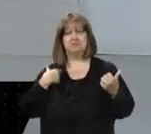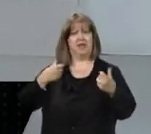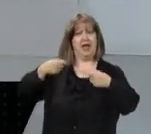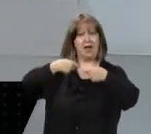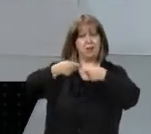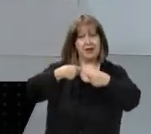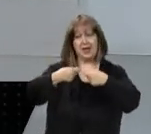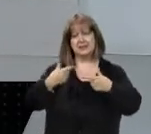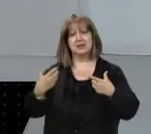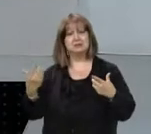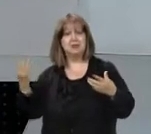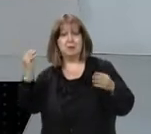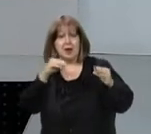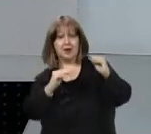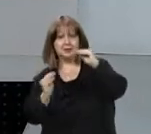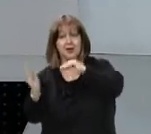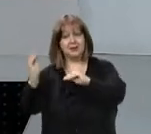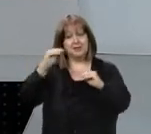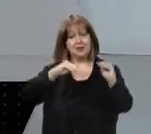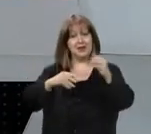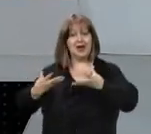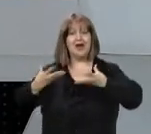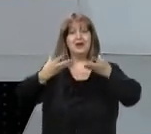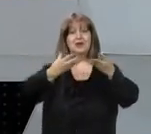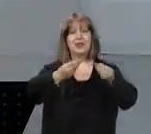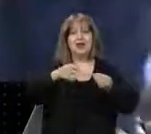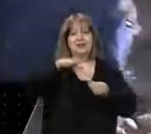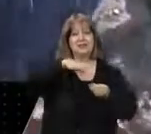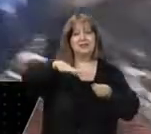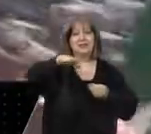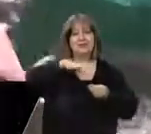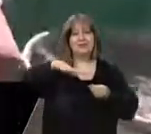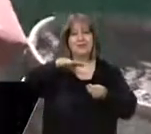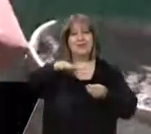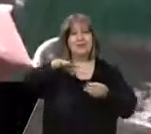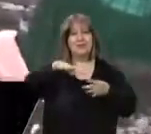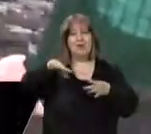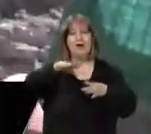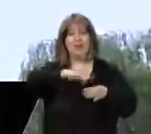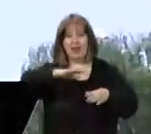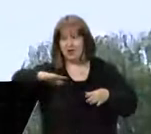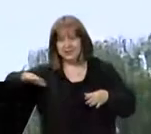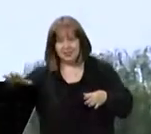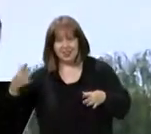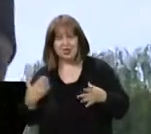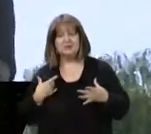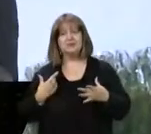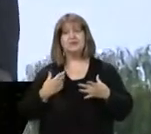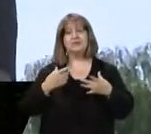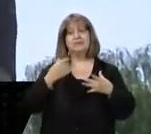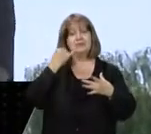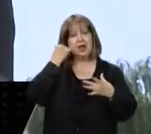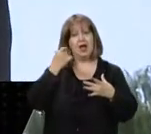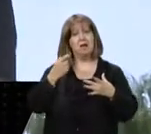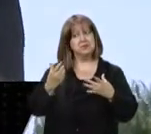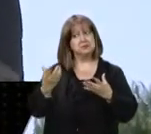bueno, varias posibilidades, entre ellas ayudar a este centro comunitario de aldeas infantiles. Bueno, ese era el objetivo, justamente, que con esta donación se pudiera